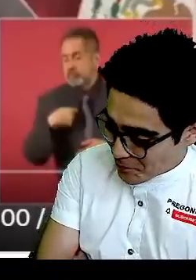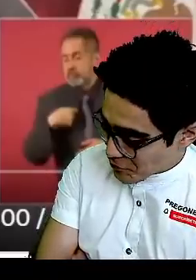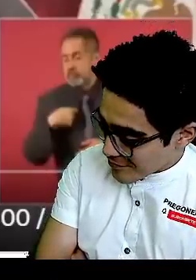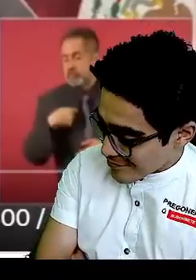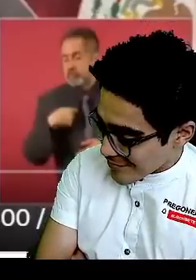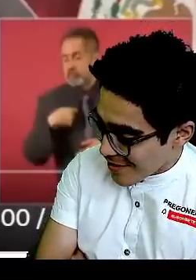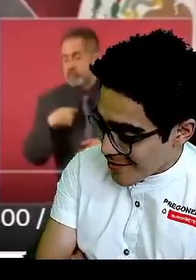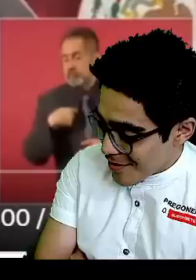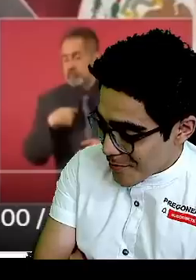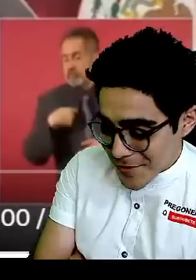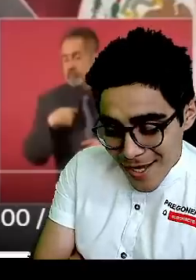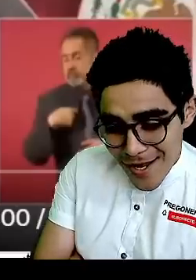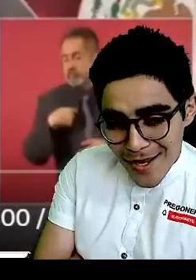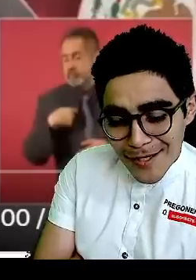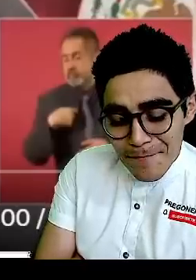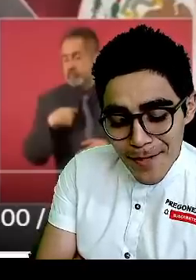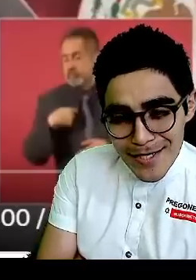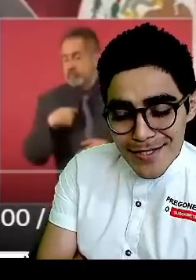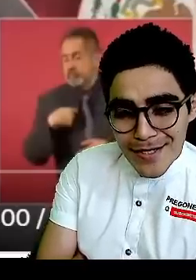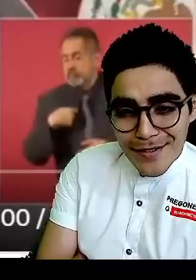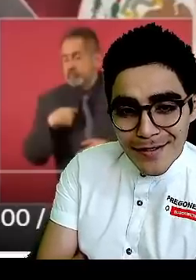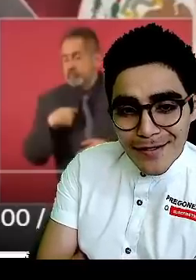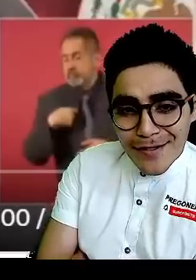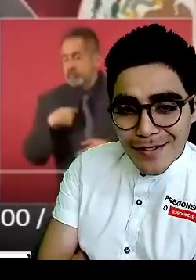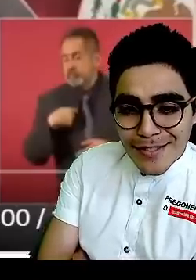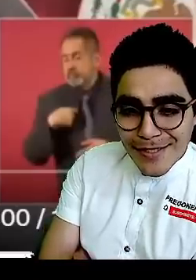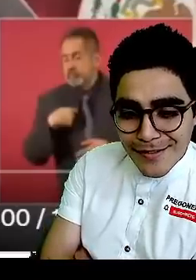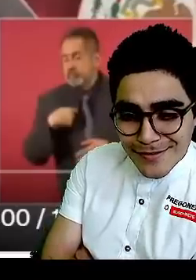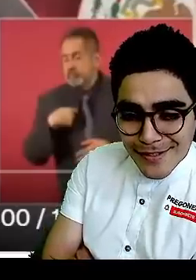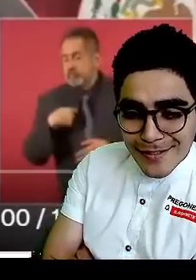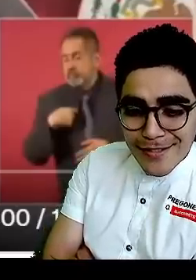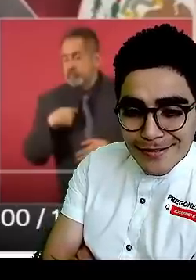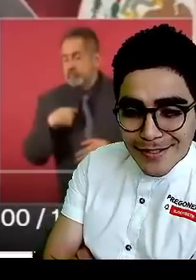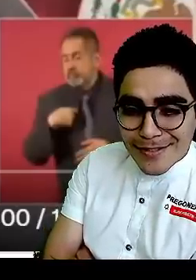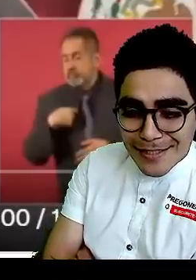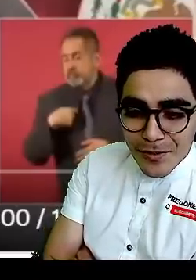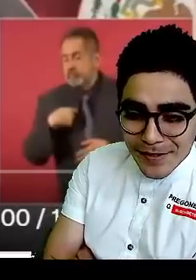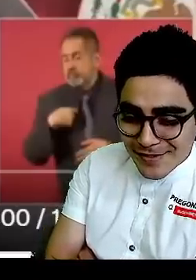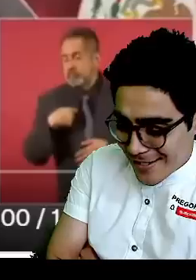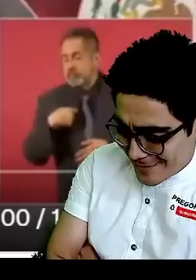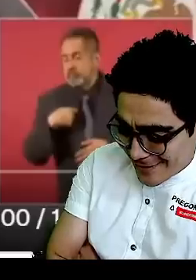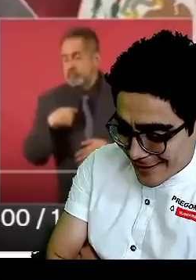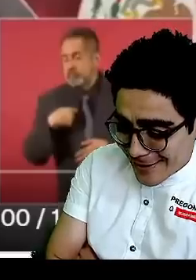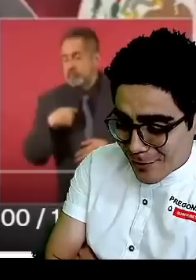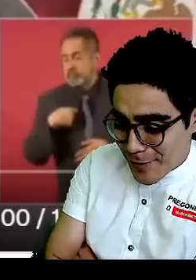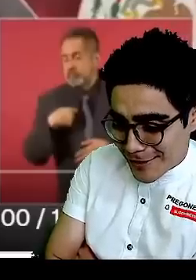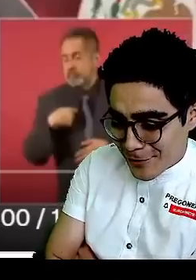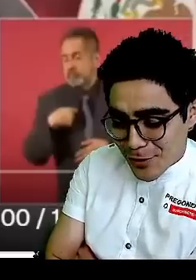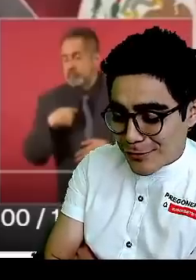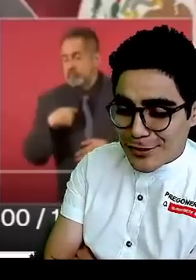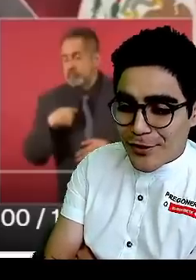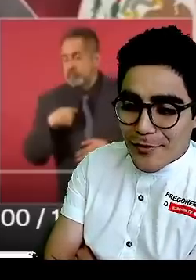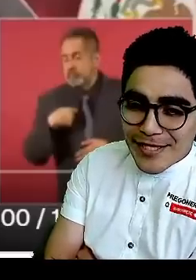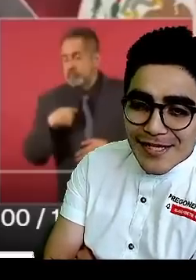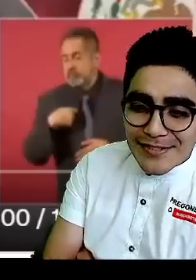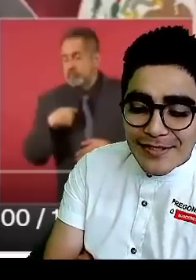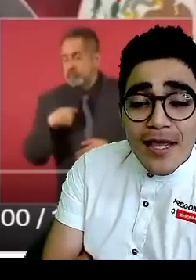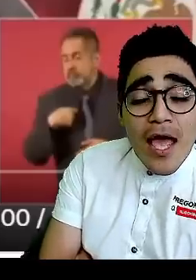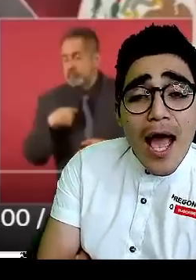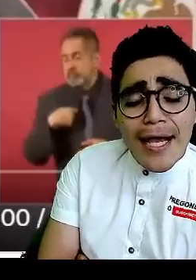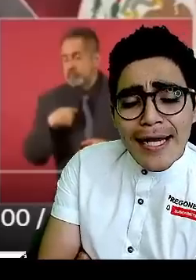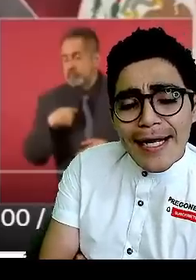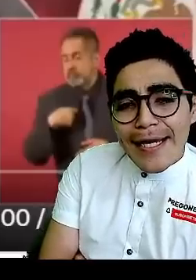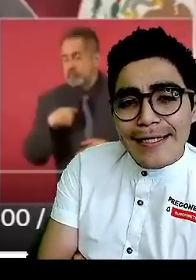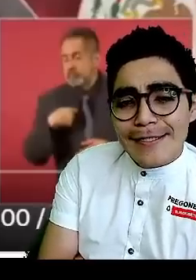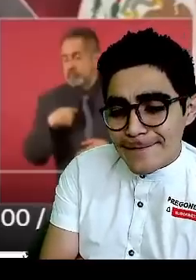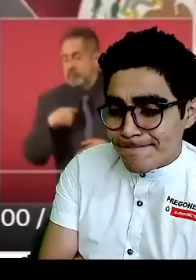ustedes una campaña en el que dicen y están atacando al presidente que el gobierno a todos y no debería de